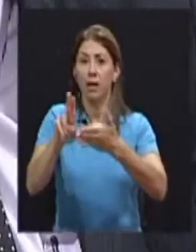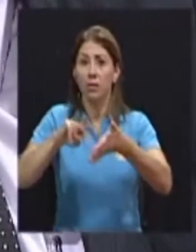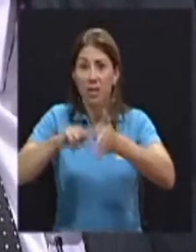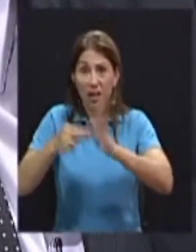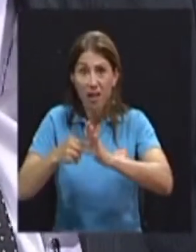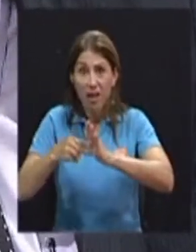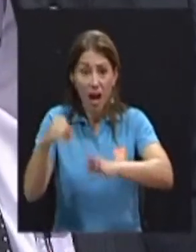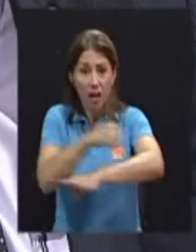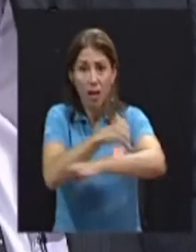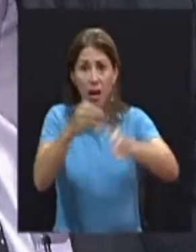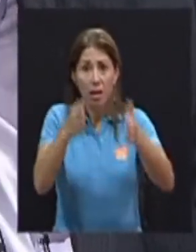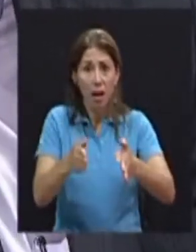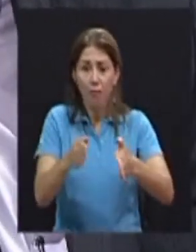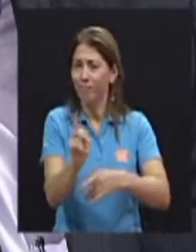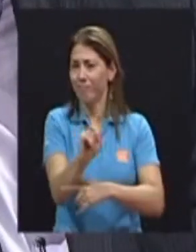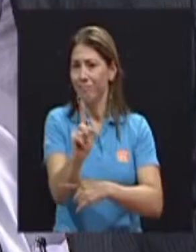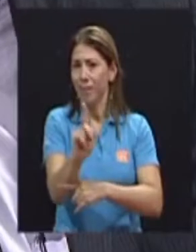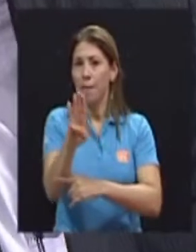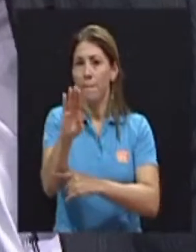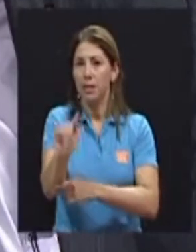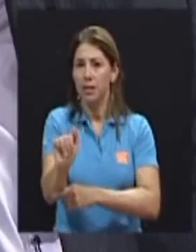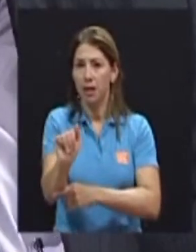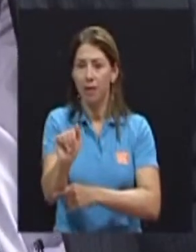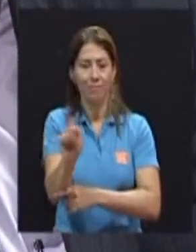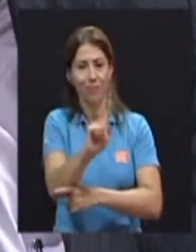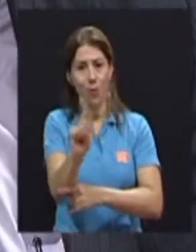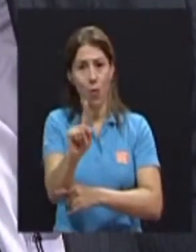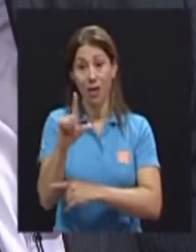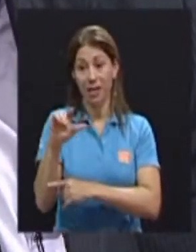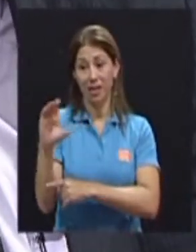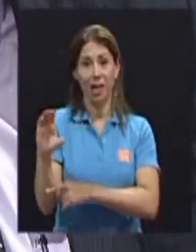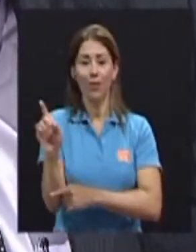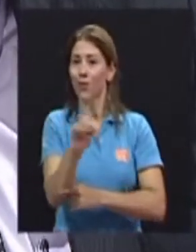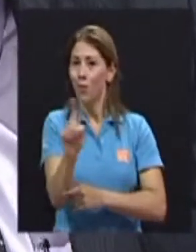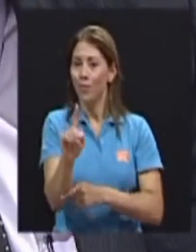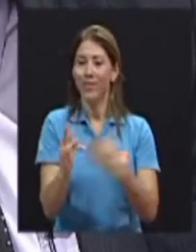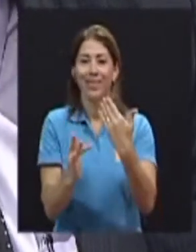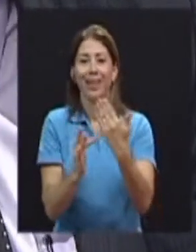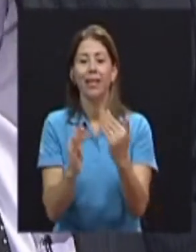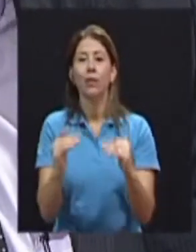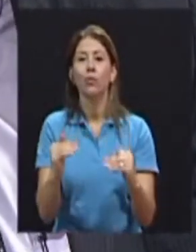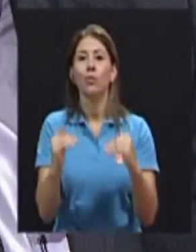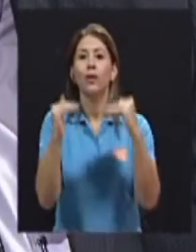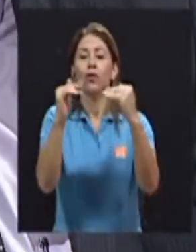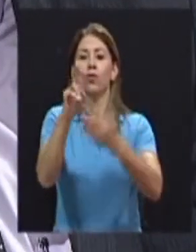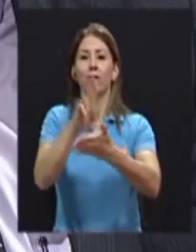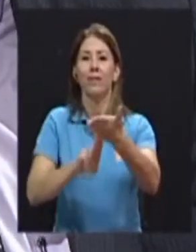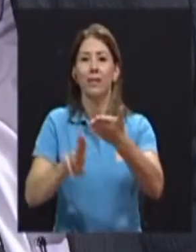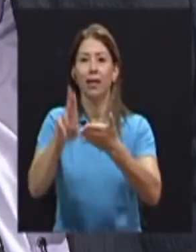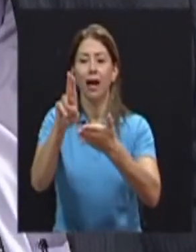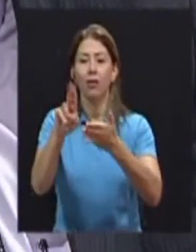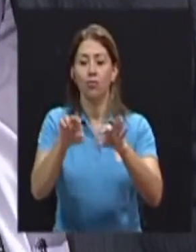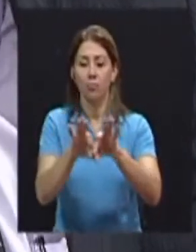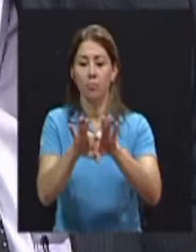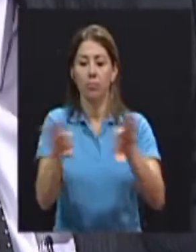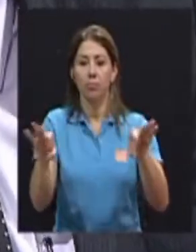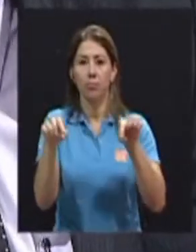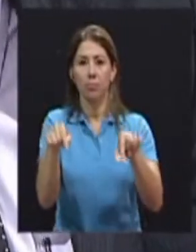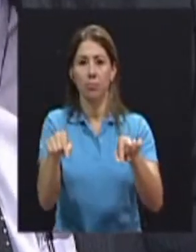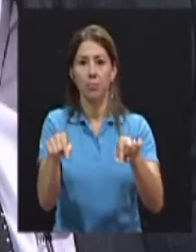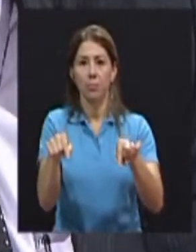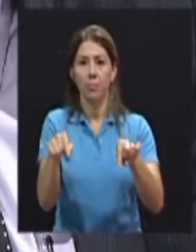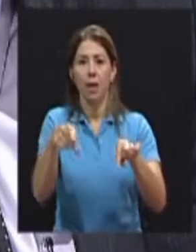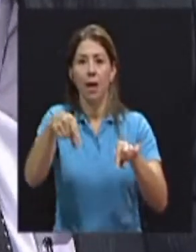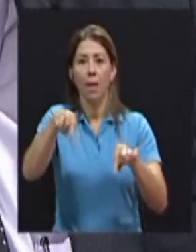bachiller universitario, no es al nivel de licenciado, es a nivel de técnico superior universitario, a nivel de diplomado, en un pregrado